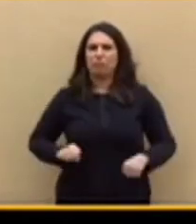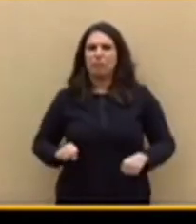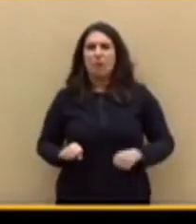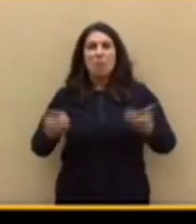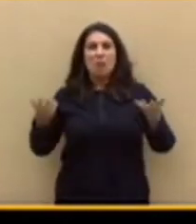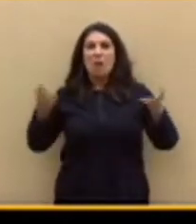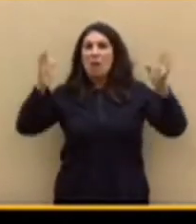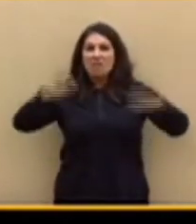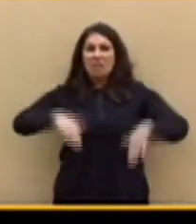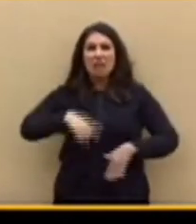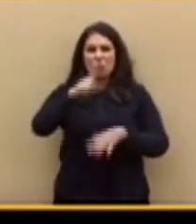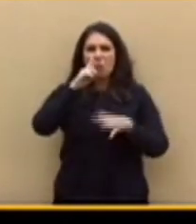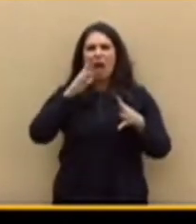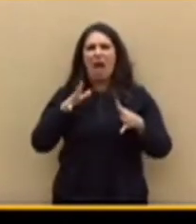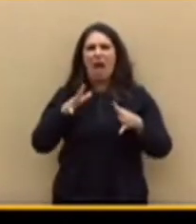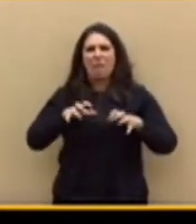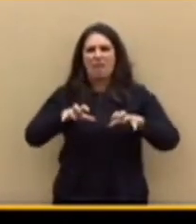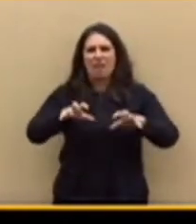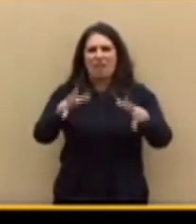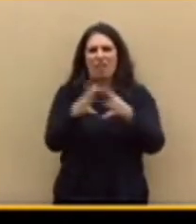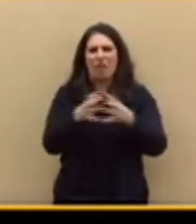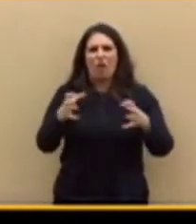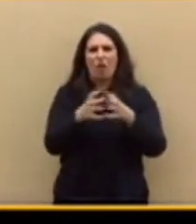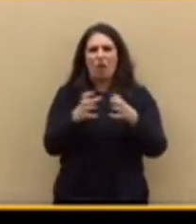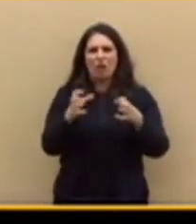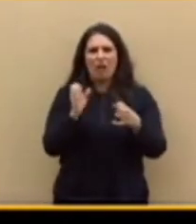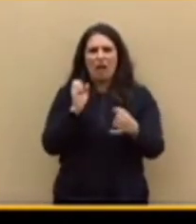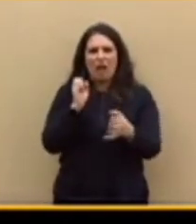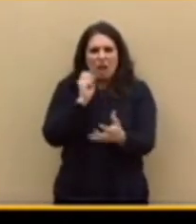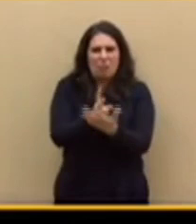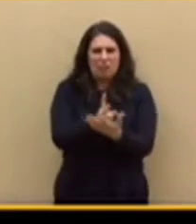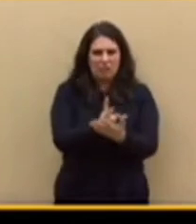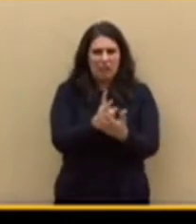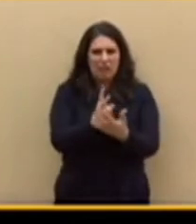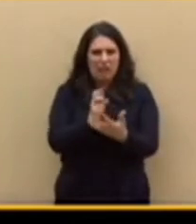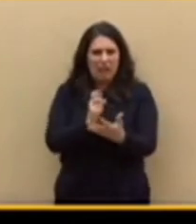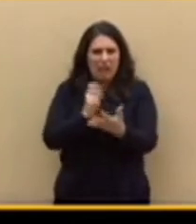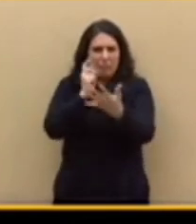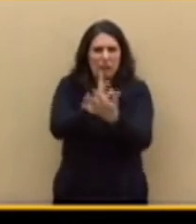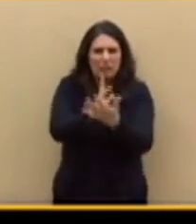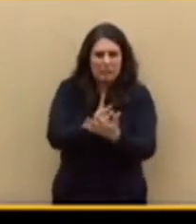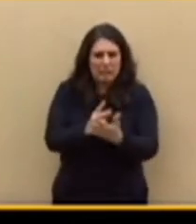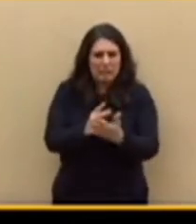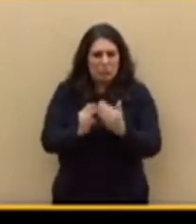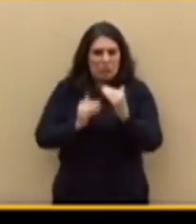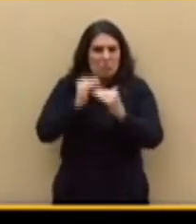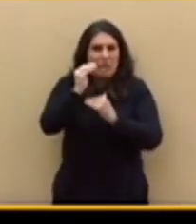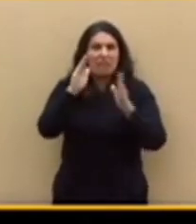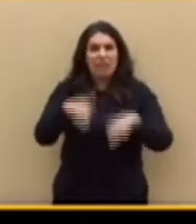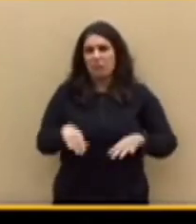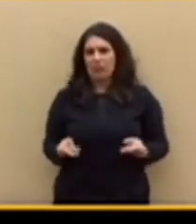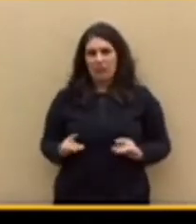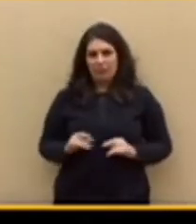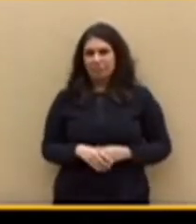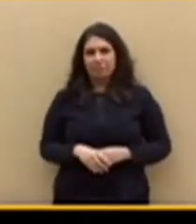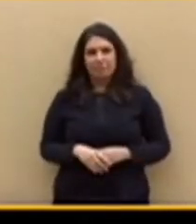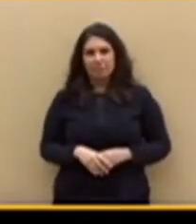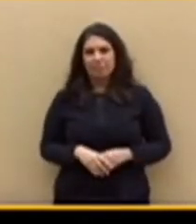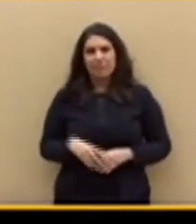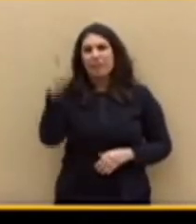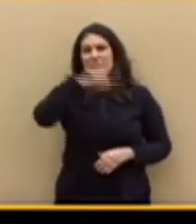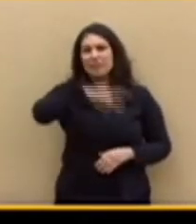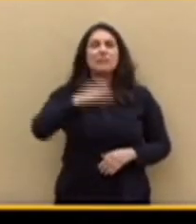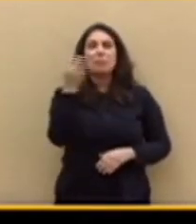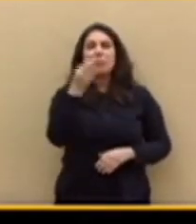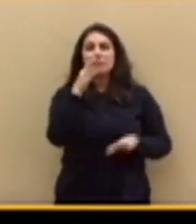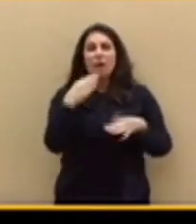doble o nada. Y resultó nada. ¿Y sabe lo que les pasa ahora, señoría? Que ustedes no tienen espacio. Voy a